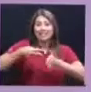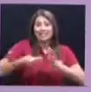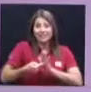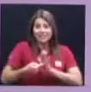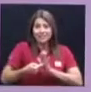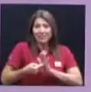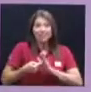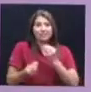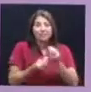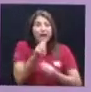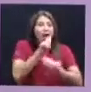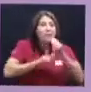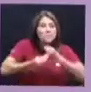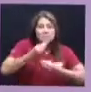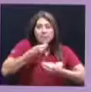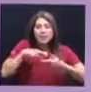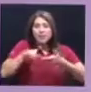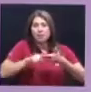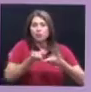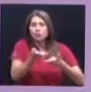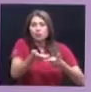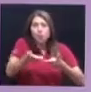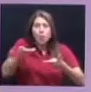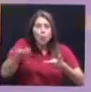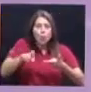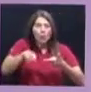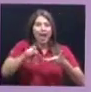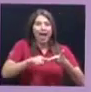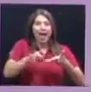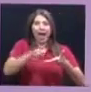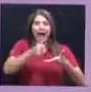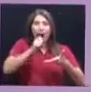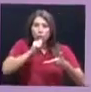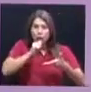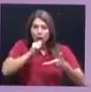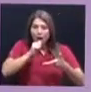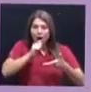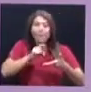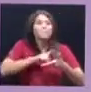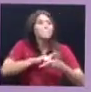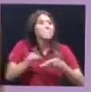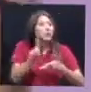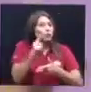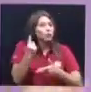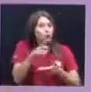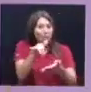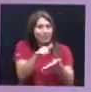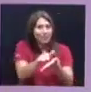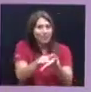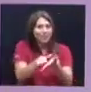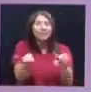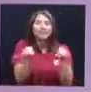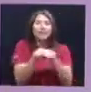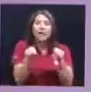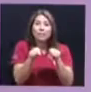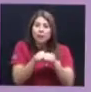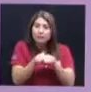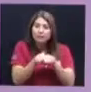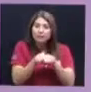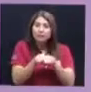víveres alimentos y agua pero no solamente eso sino que además